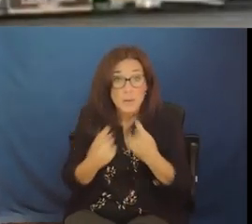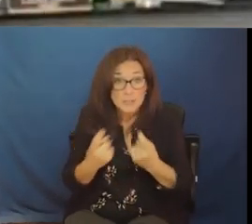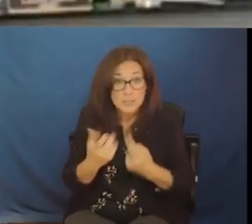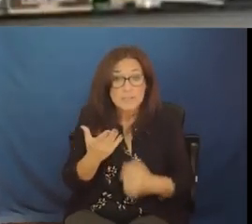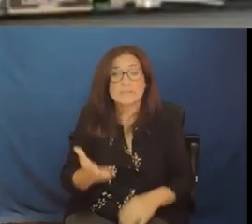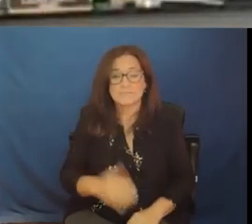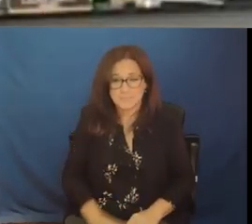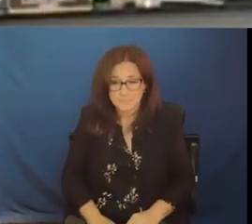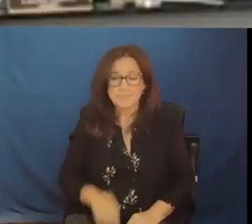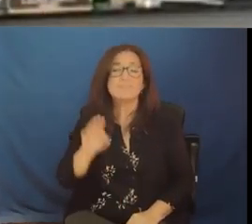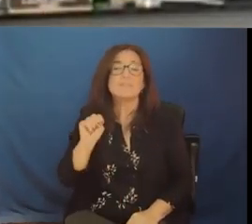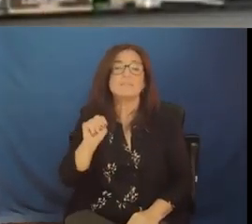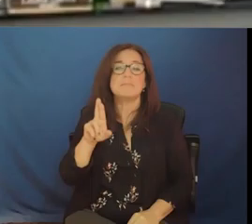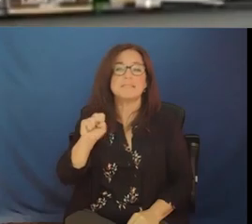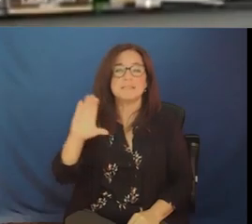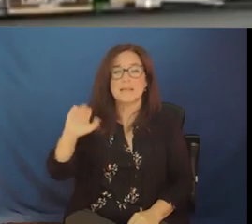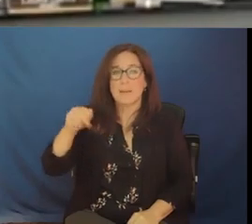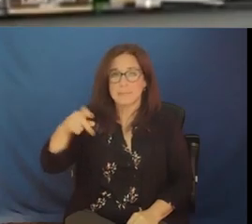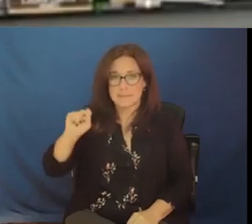más sobre las vacunas